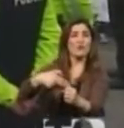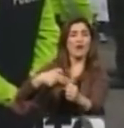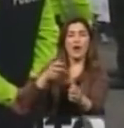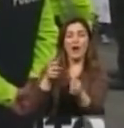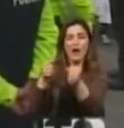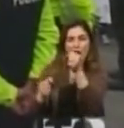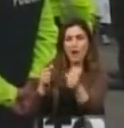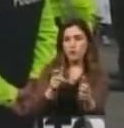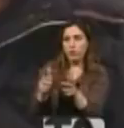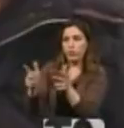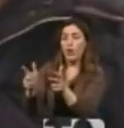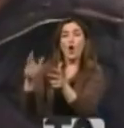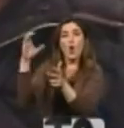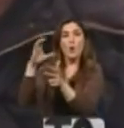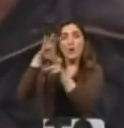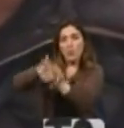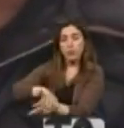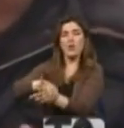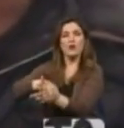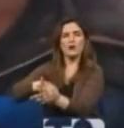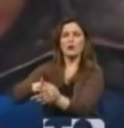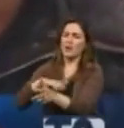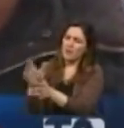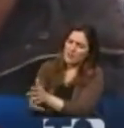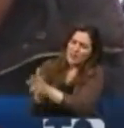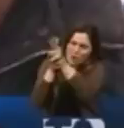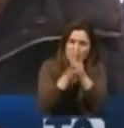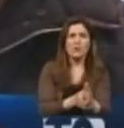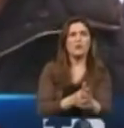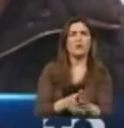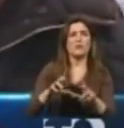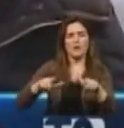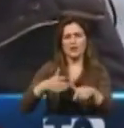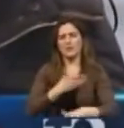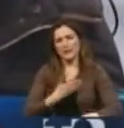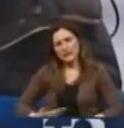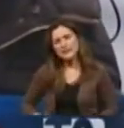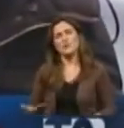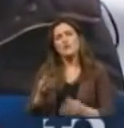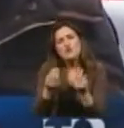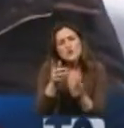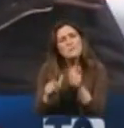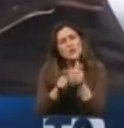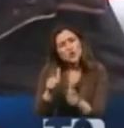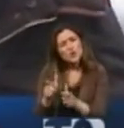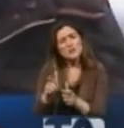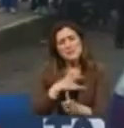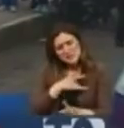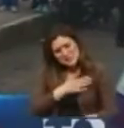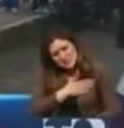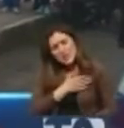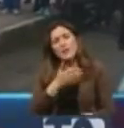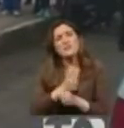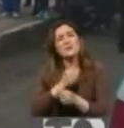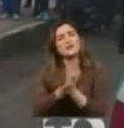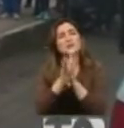vehículos retenidos en Colombia. Señor presidente, ponga su mano en el pecho y vea cuánta gente que estamos sin trabajo.